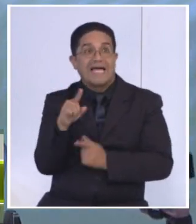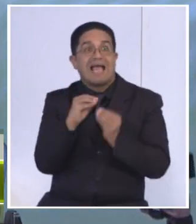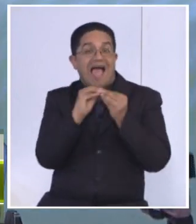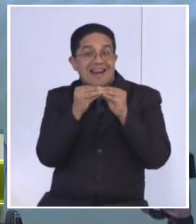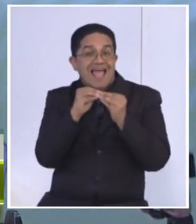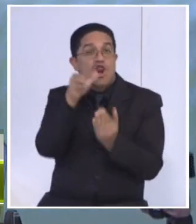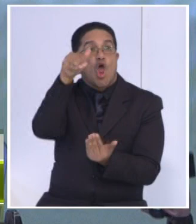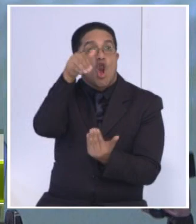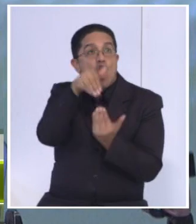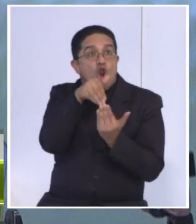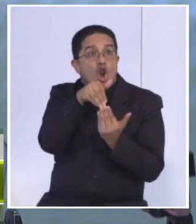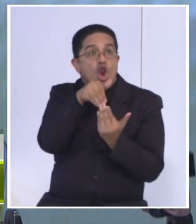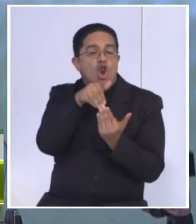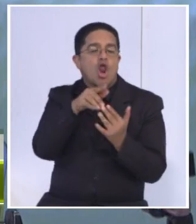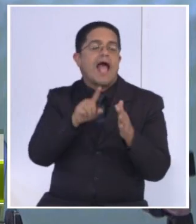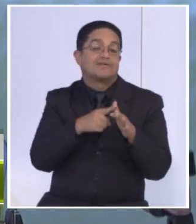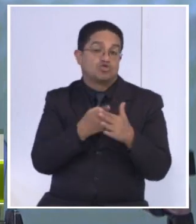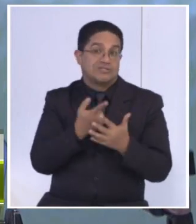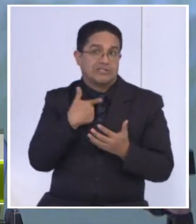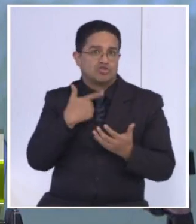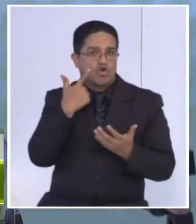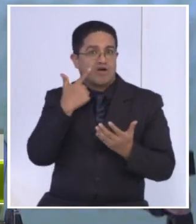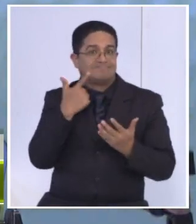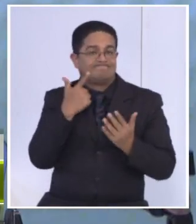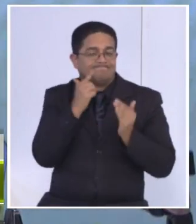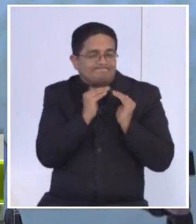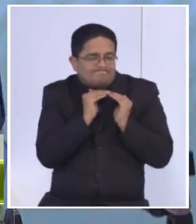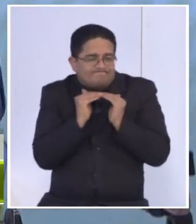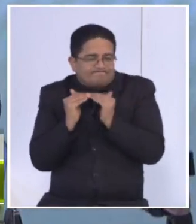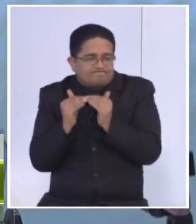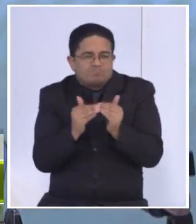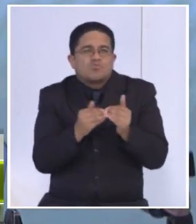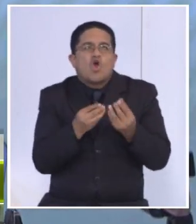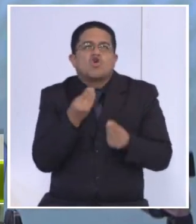cuando distribuyo las cargas, voy a distribuirlas de